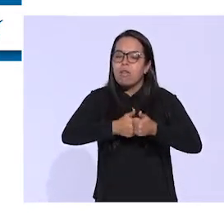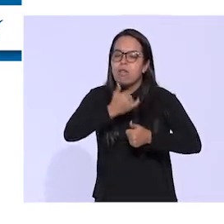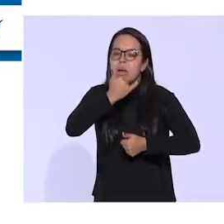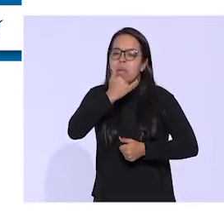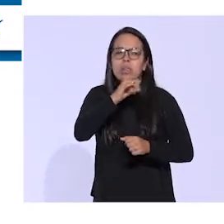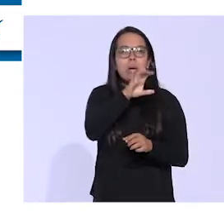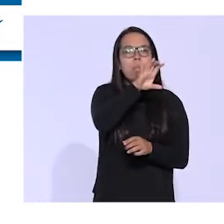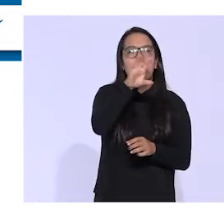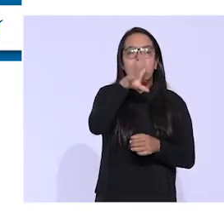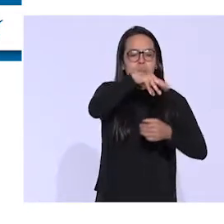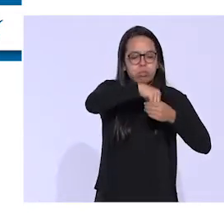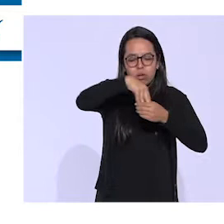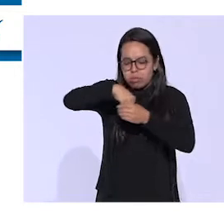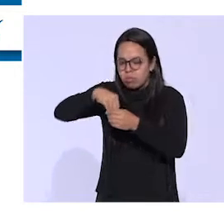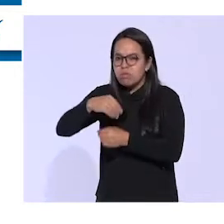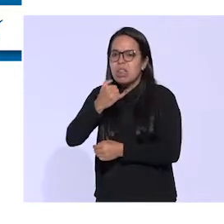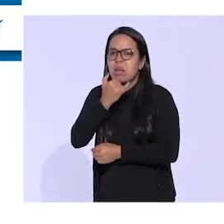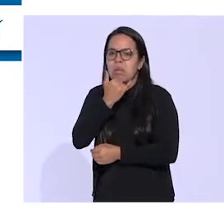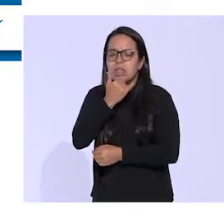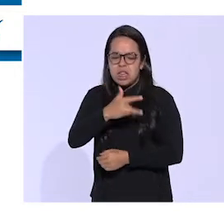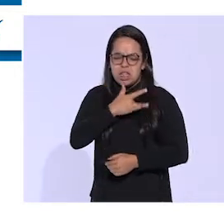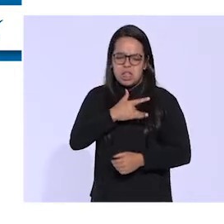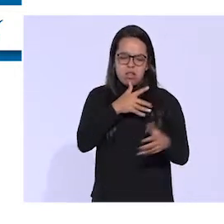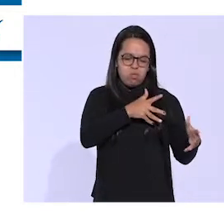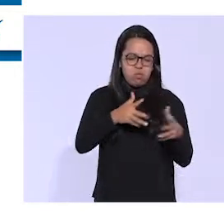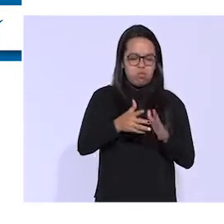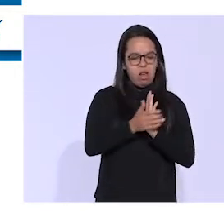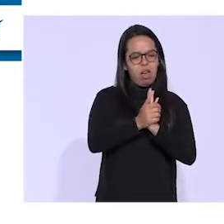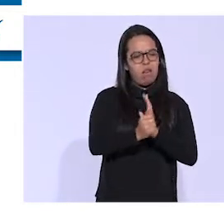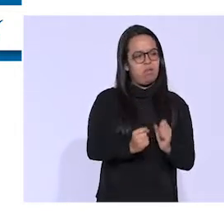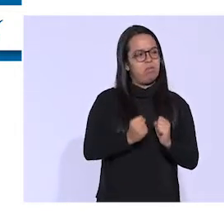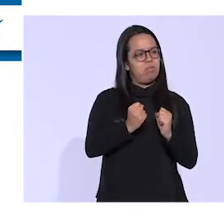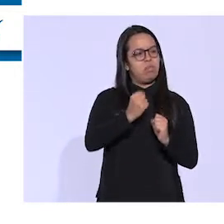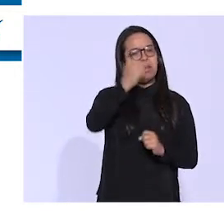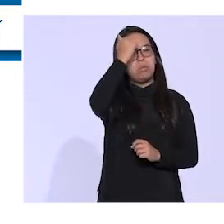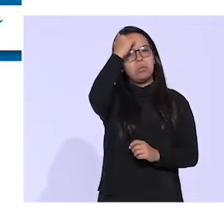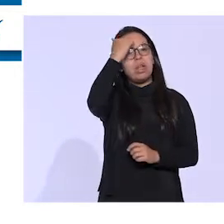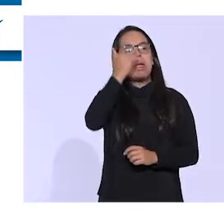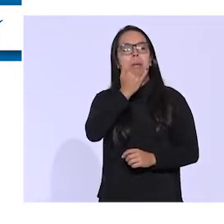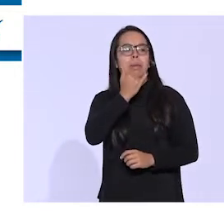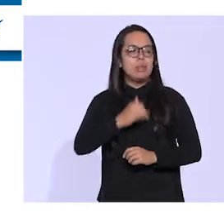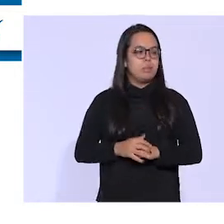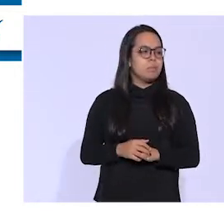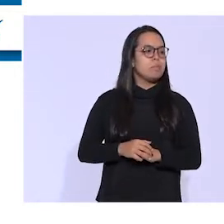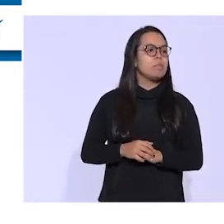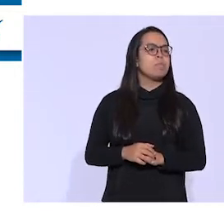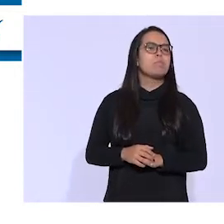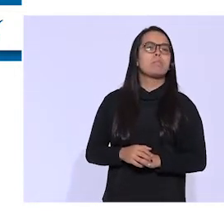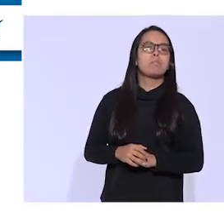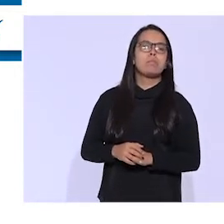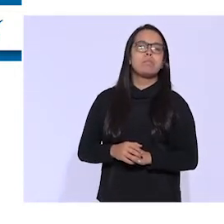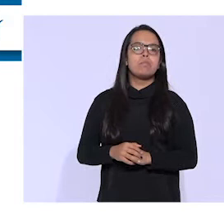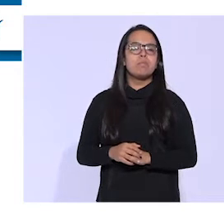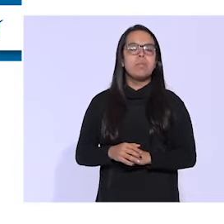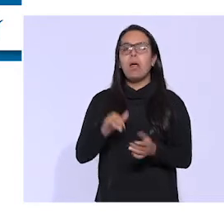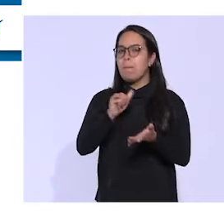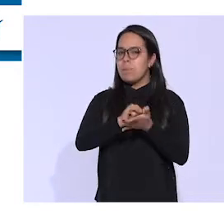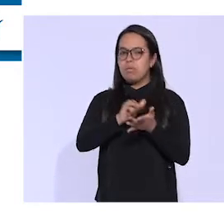país la autoeficacia de los profesores. Pero es que ocurre lo mismo con la